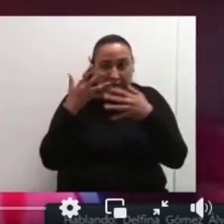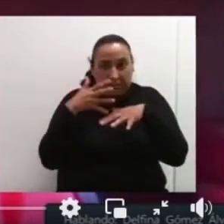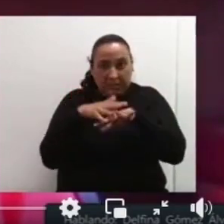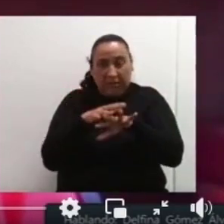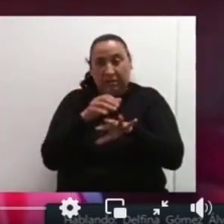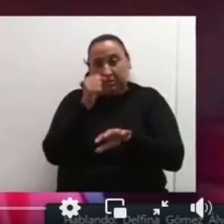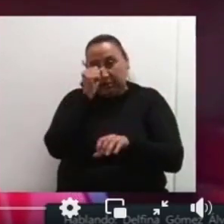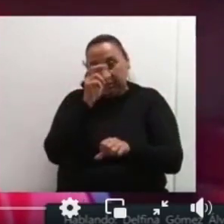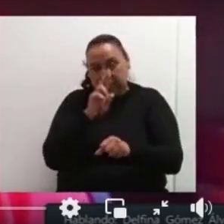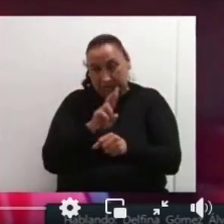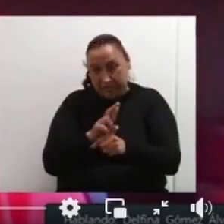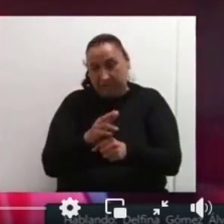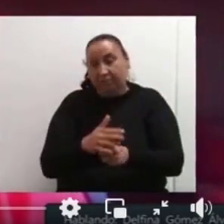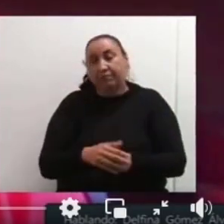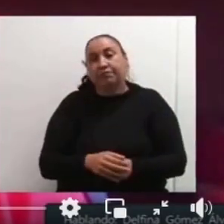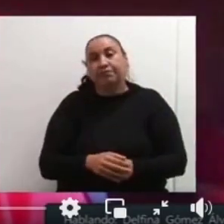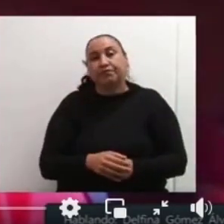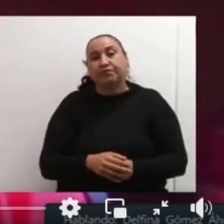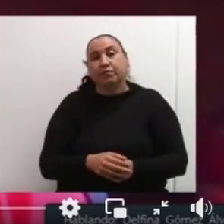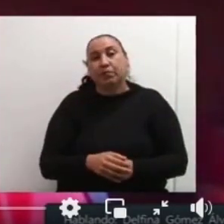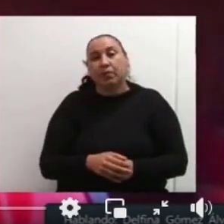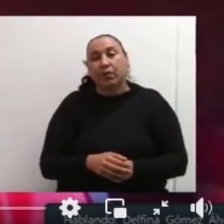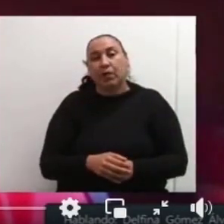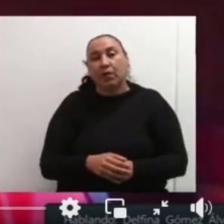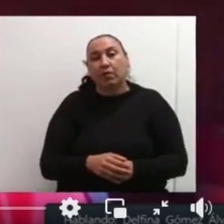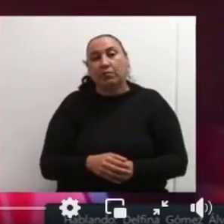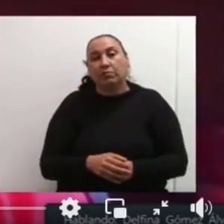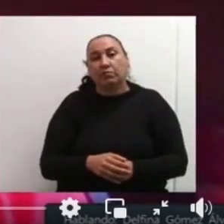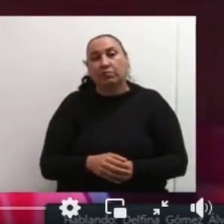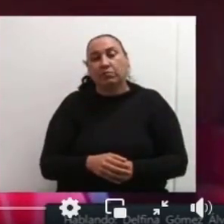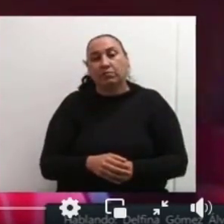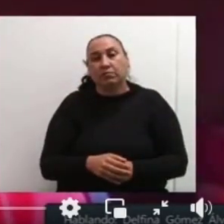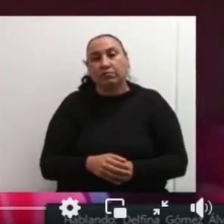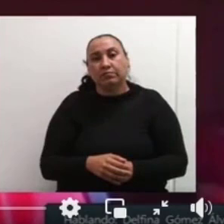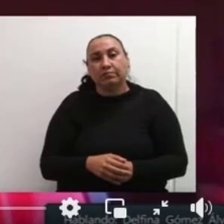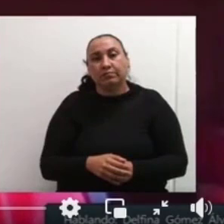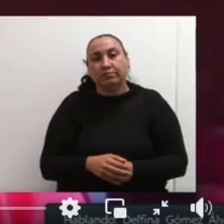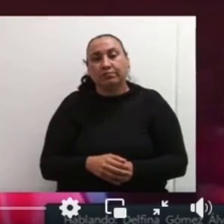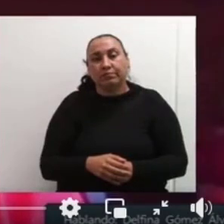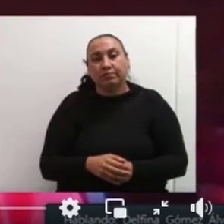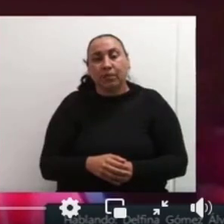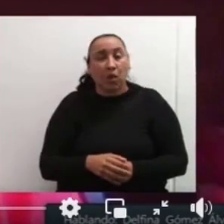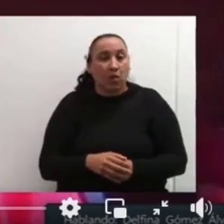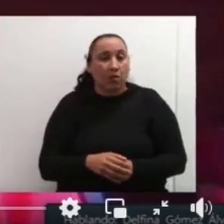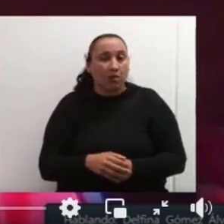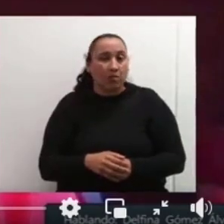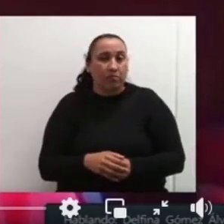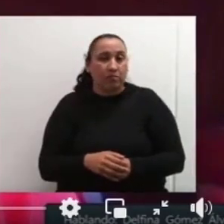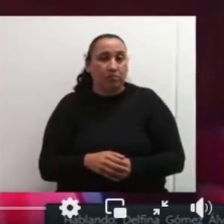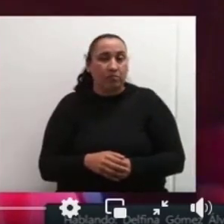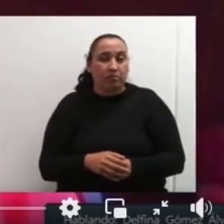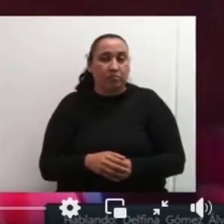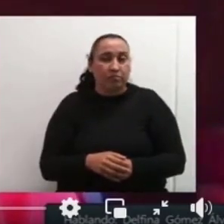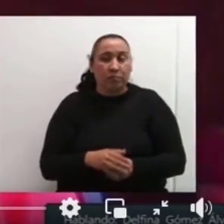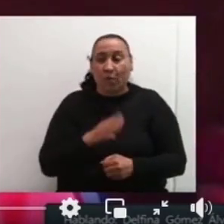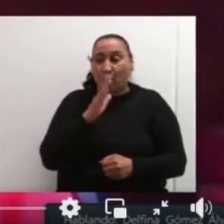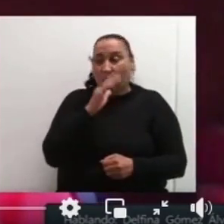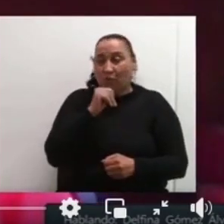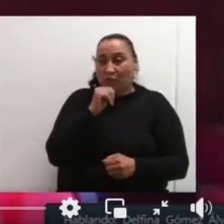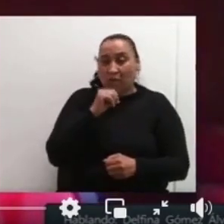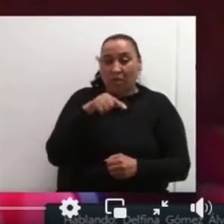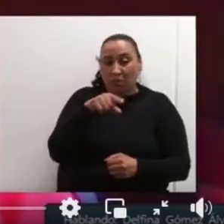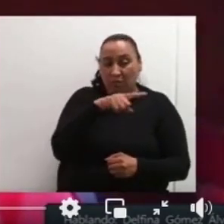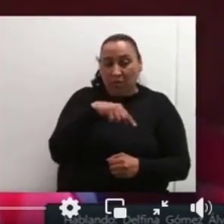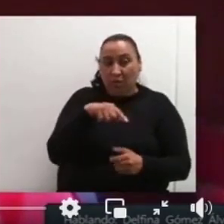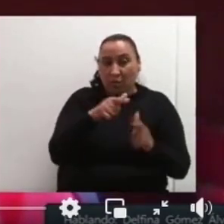esa secretaría no habría razón de ser de estas secretarías si no estuviera la participación